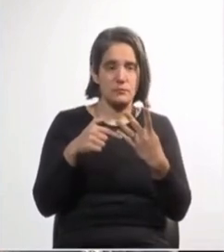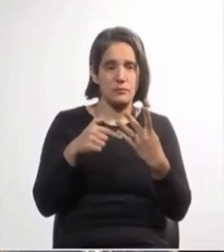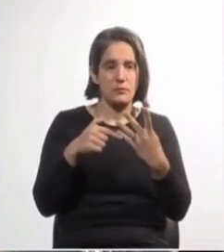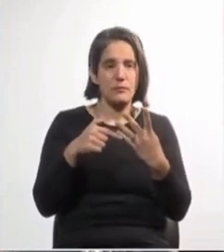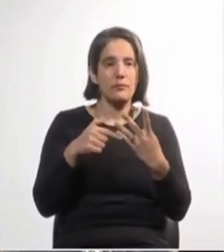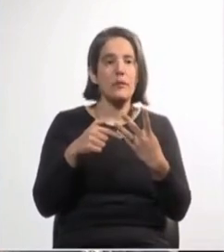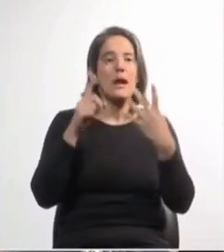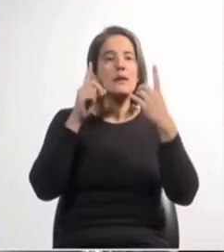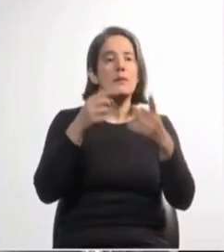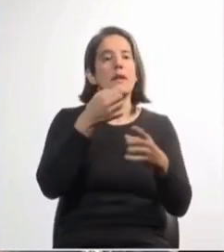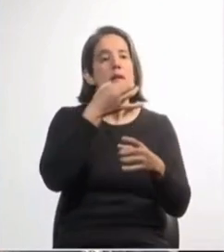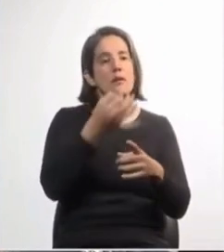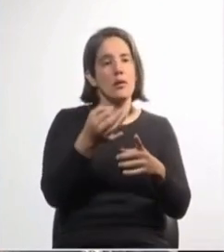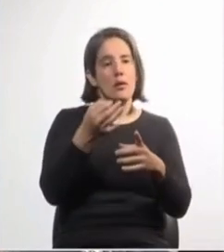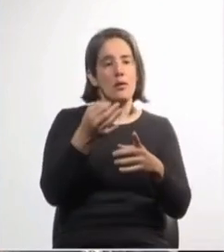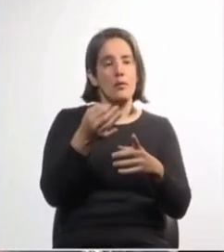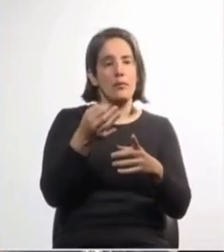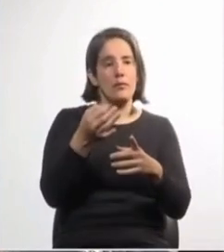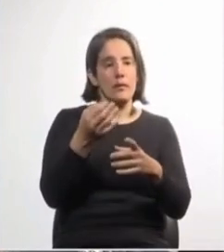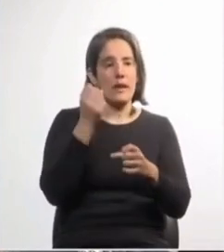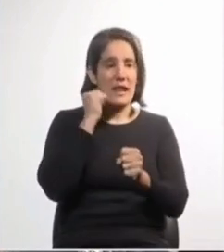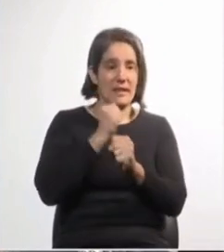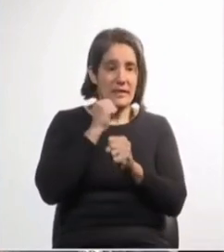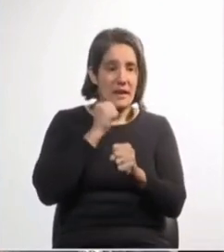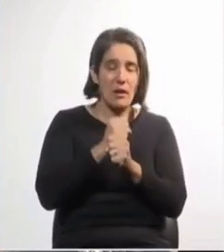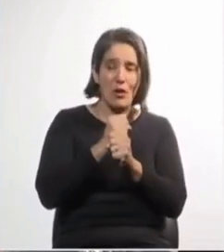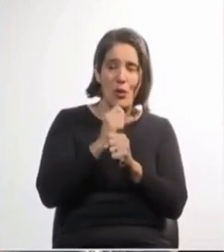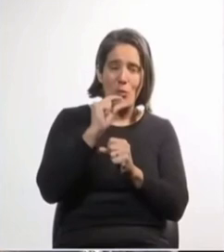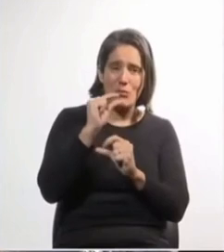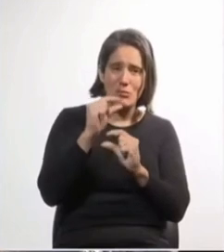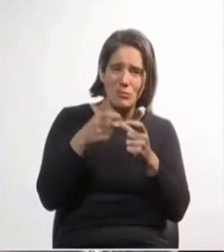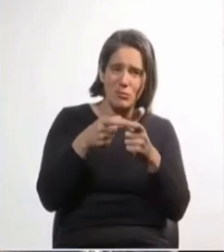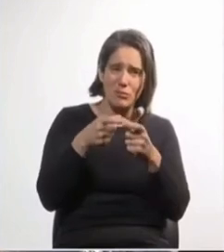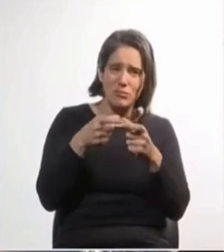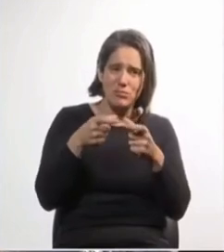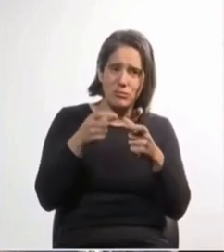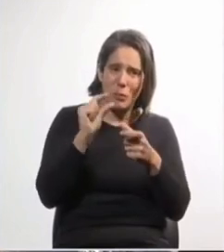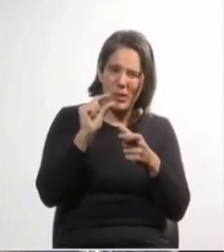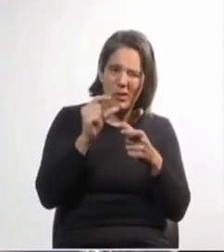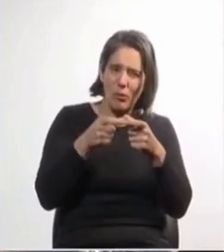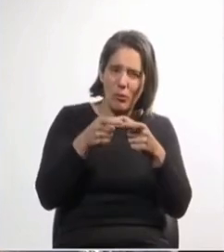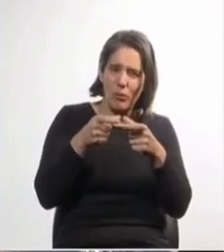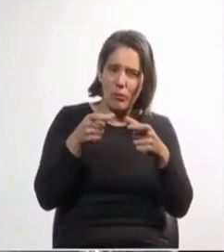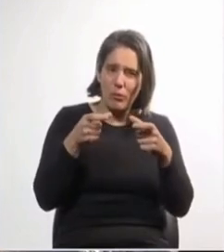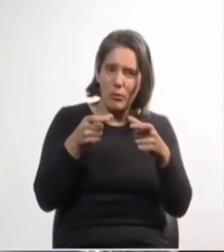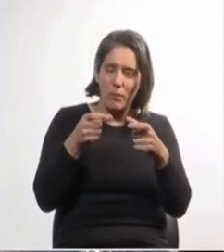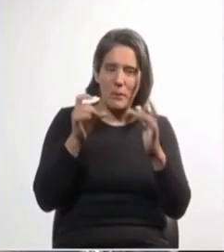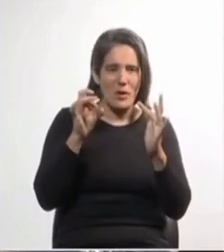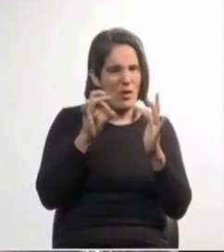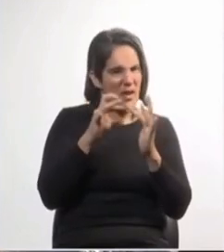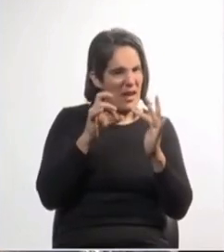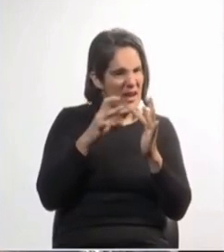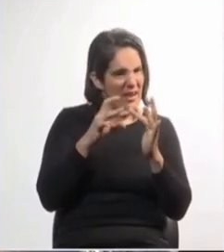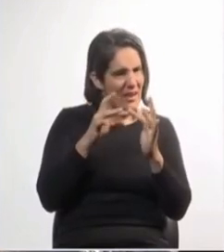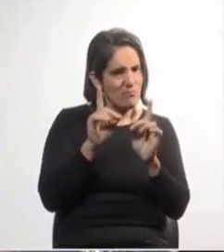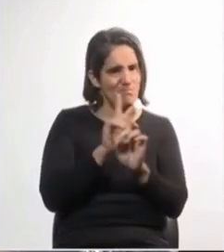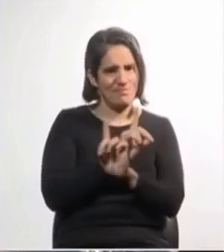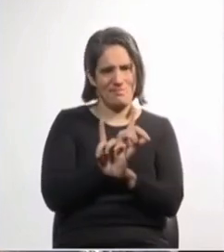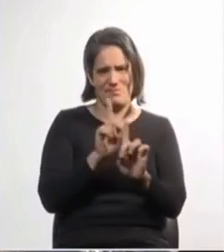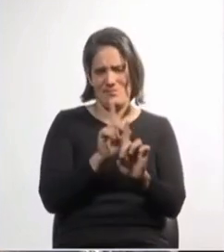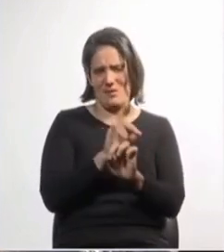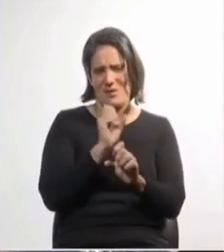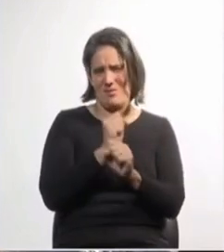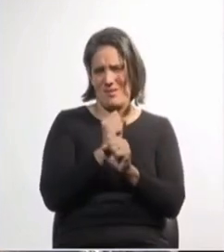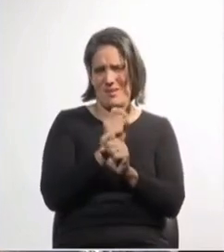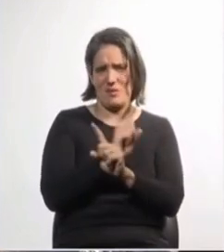Y también debemos decir que si bien el empleo se recupera, no lo hace con los niveles de calidad de empleo que